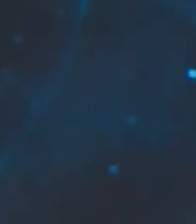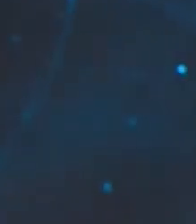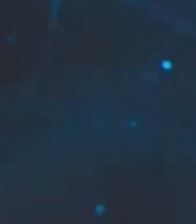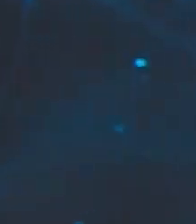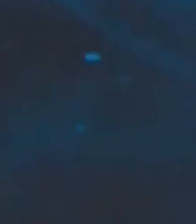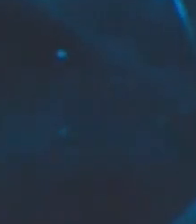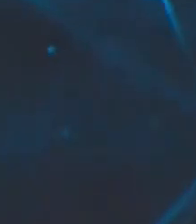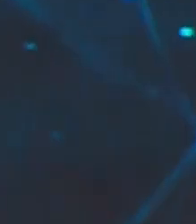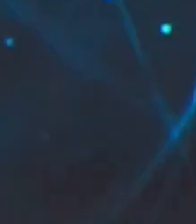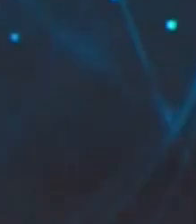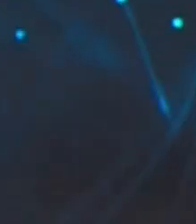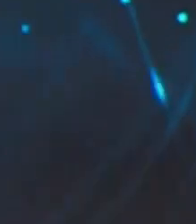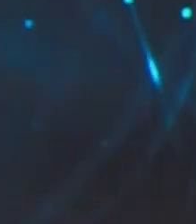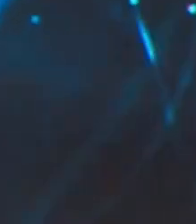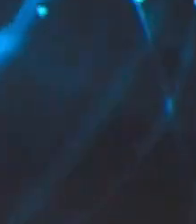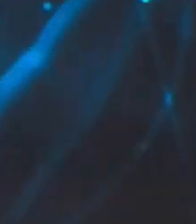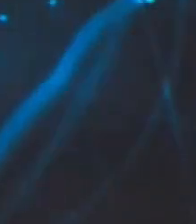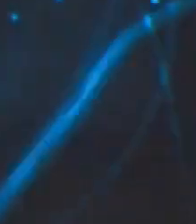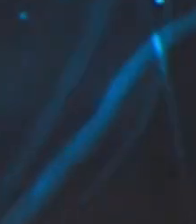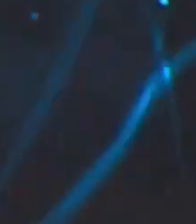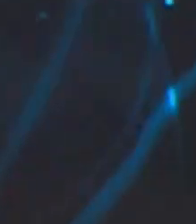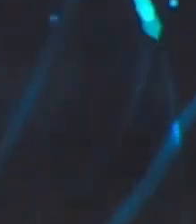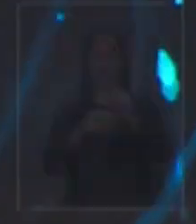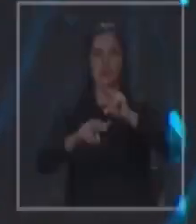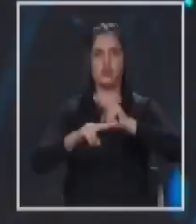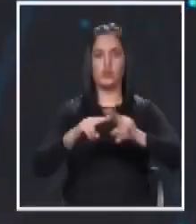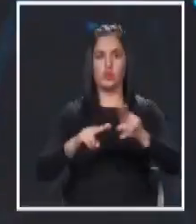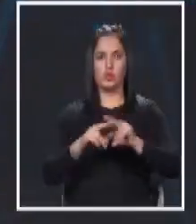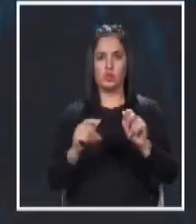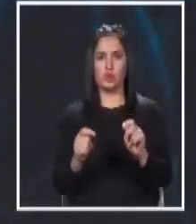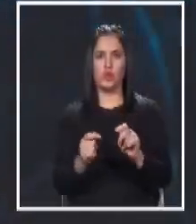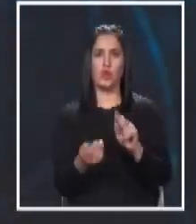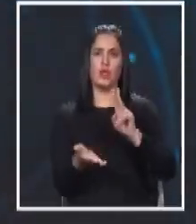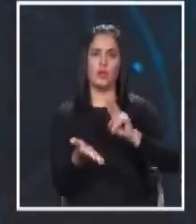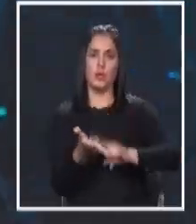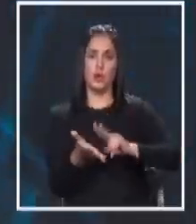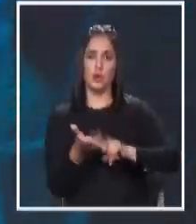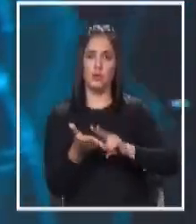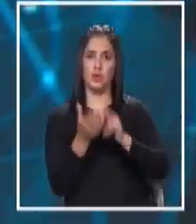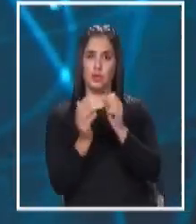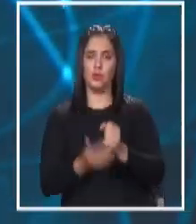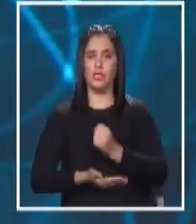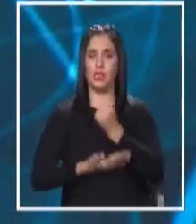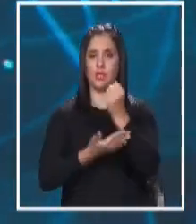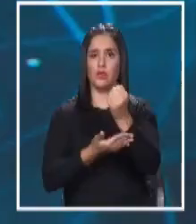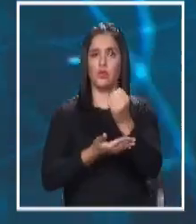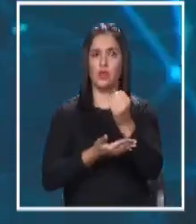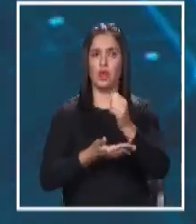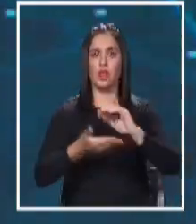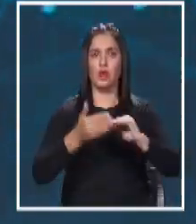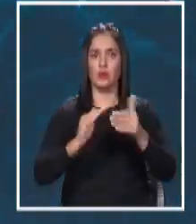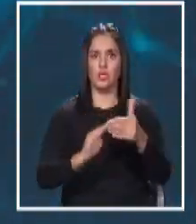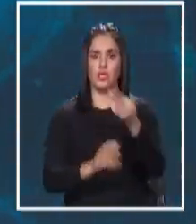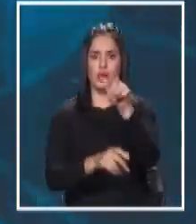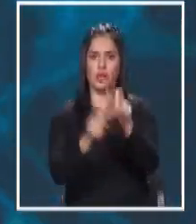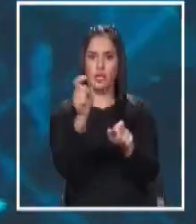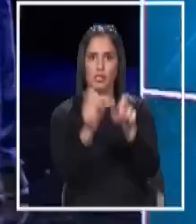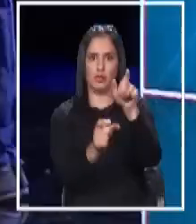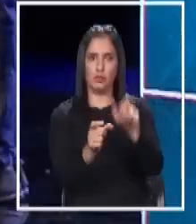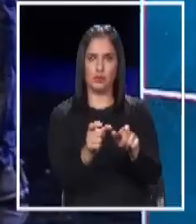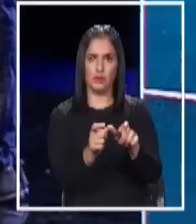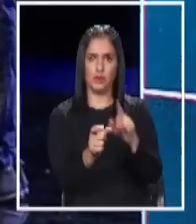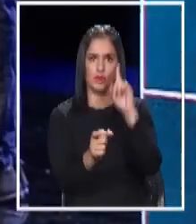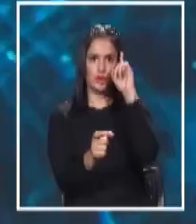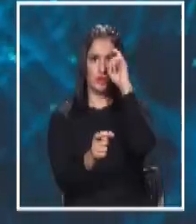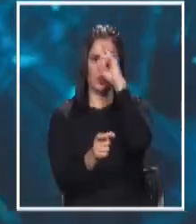avanzado sustantivamente en solucionarlo para poder realmente llegar en ayuda de las comunidades y las personas que tienen dificultades de